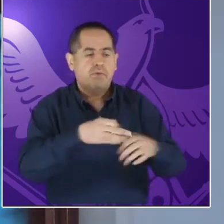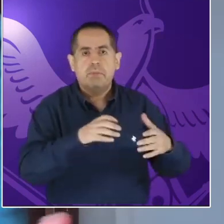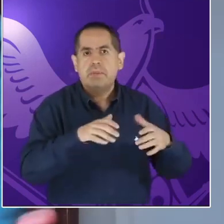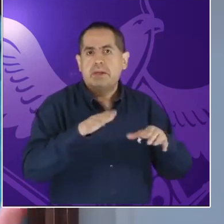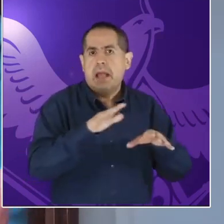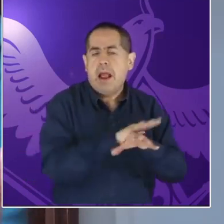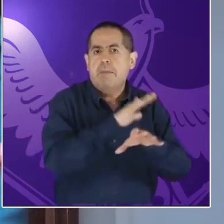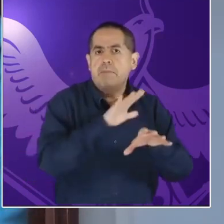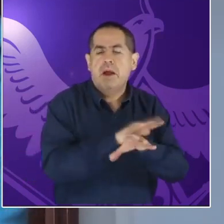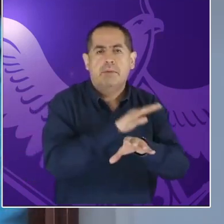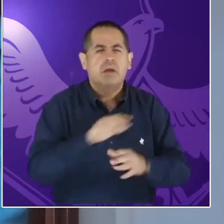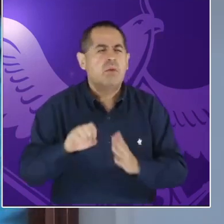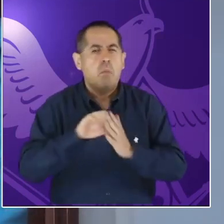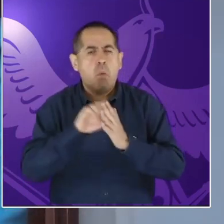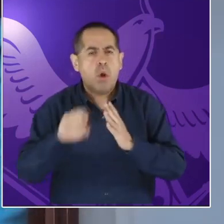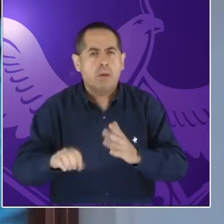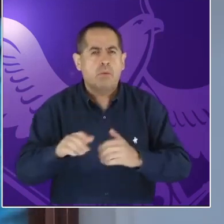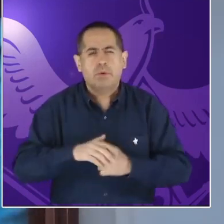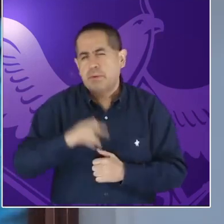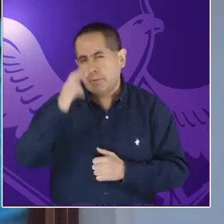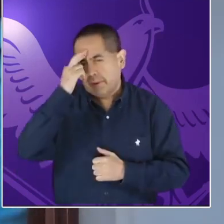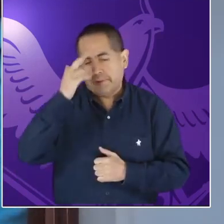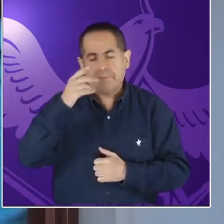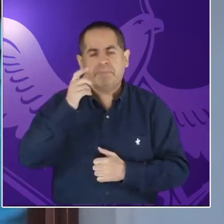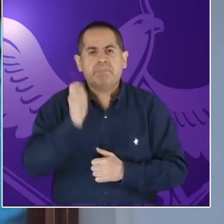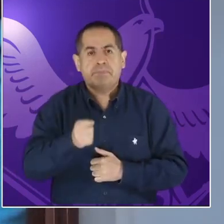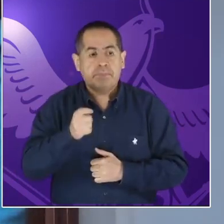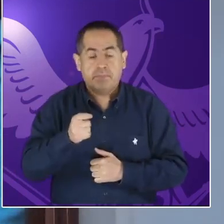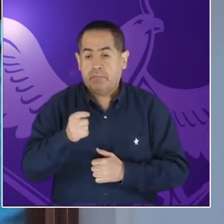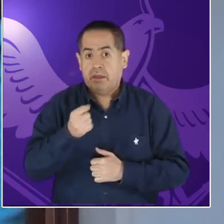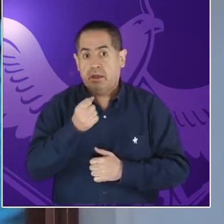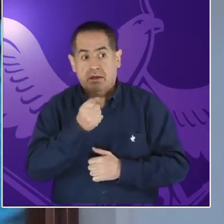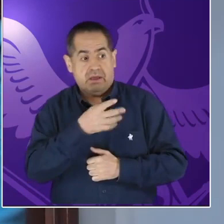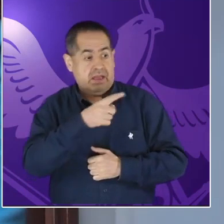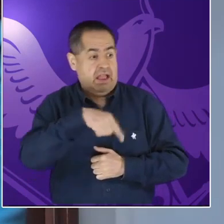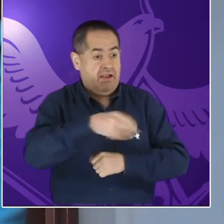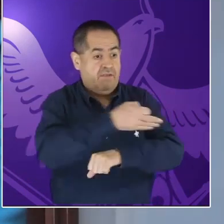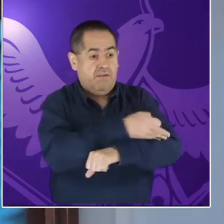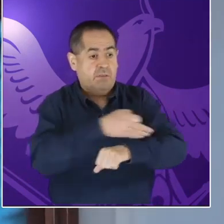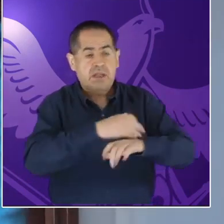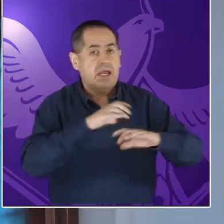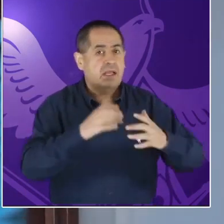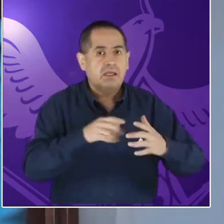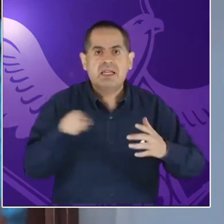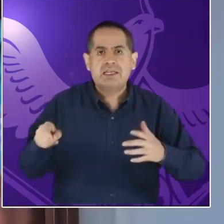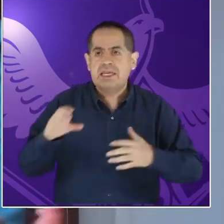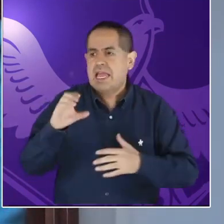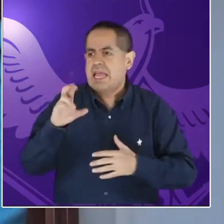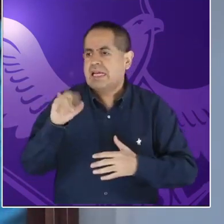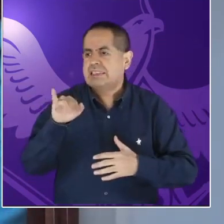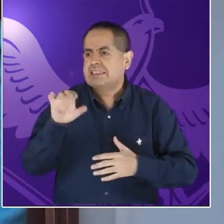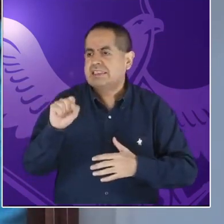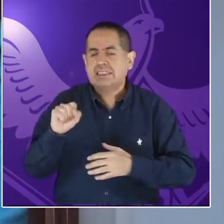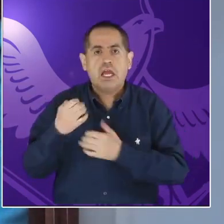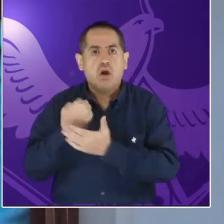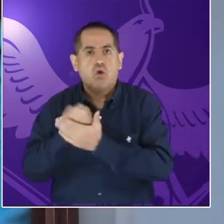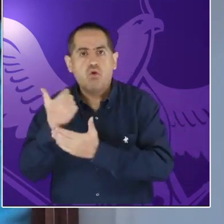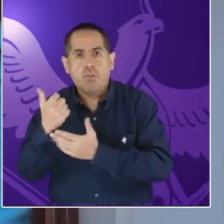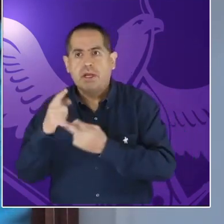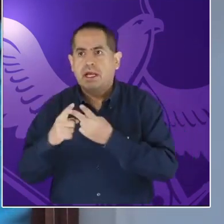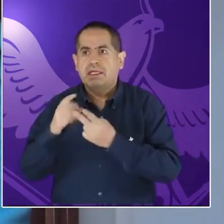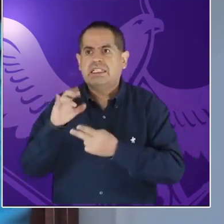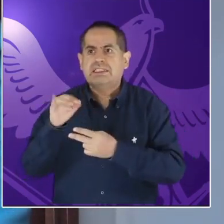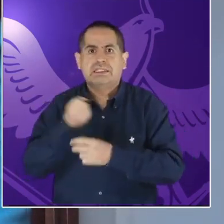ejemplo, algunos de los cambios que impactan a las familias son las crisis económicas, las crisis sanitarias, ¿no? Como la que